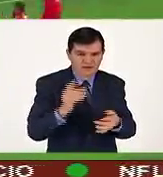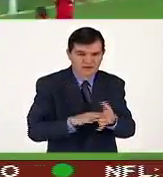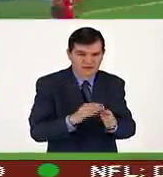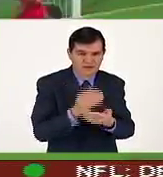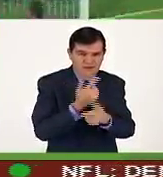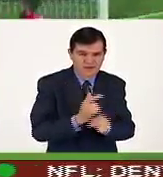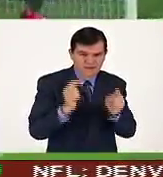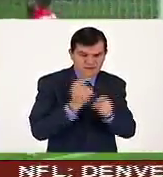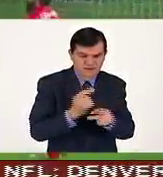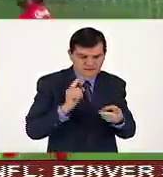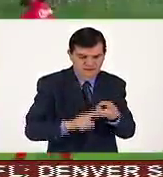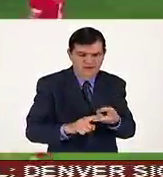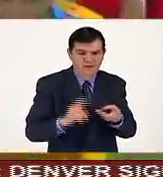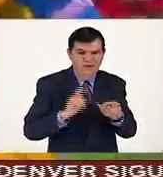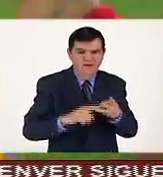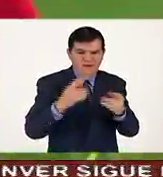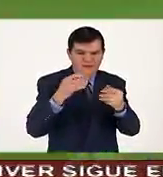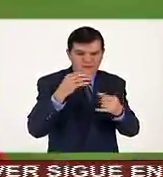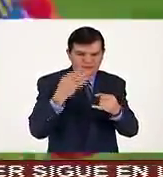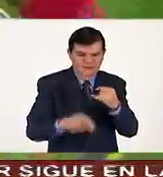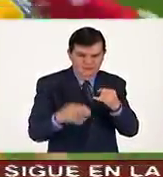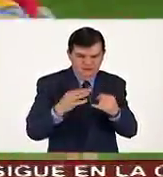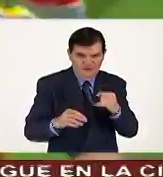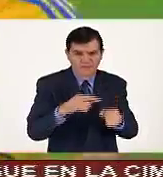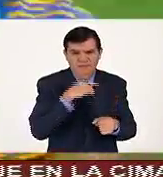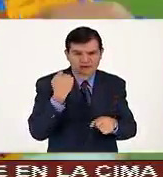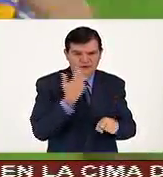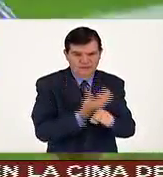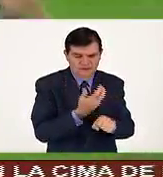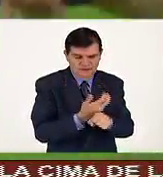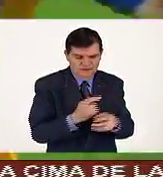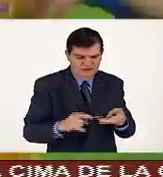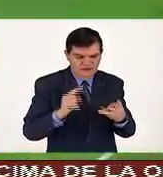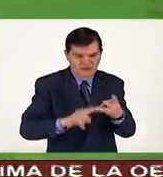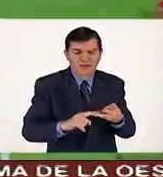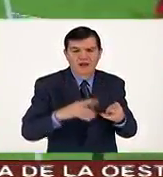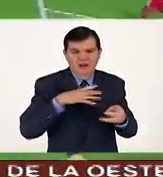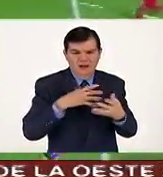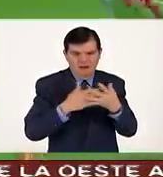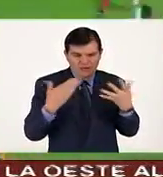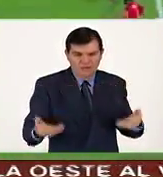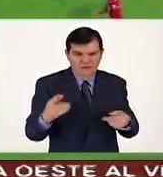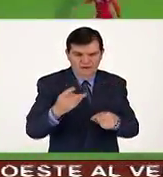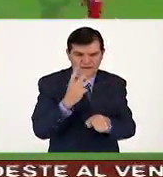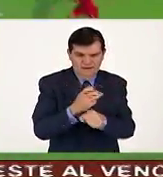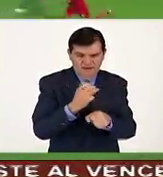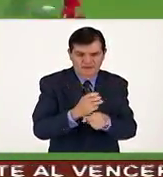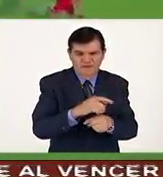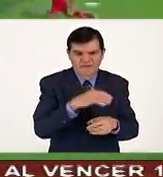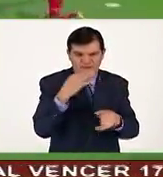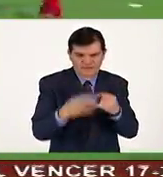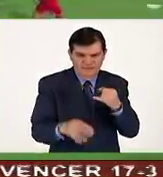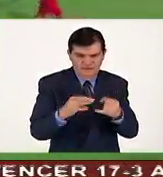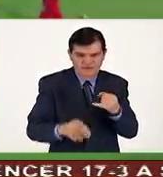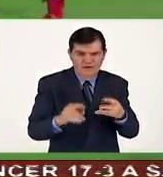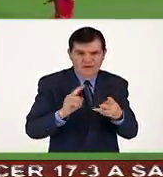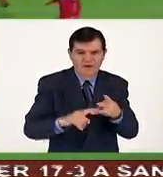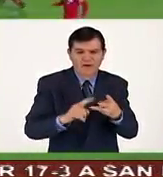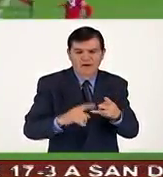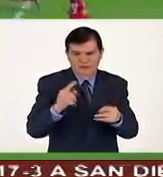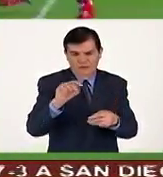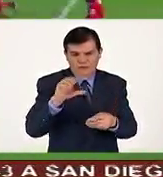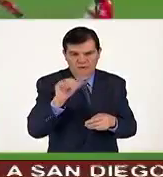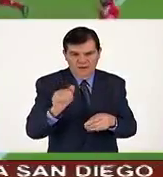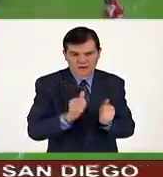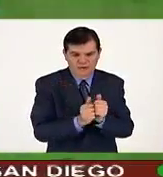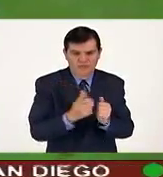la Libertadores. Luego la final, la cual sí perdió con el América, y bueno, pues ahora está en esta tercer final. Espectacular lo que ha hecho el Tuca Ferretti con